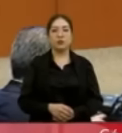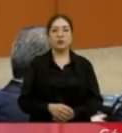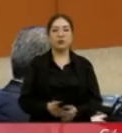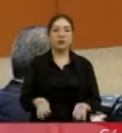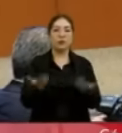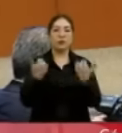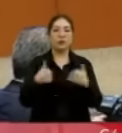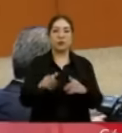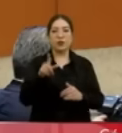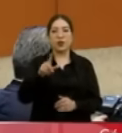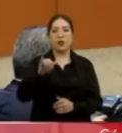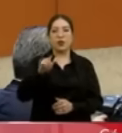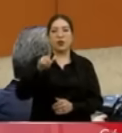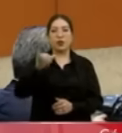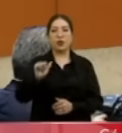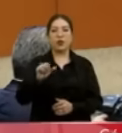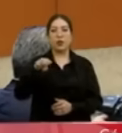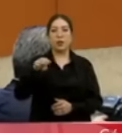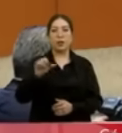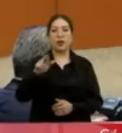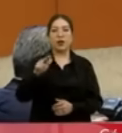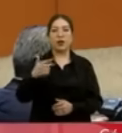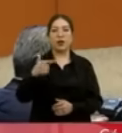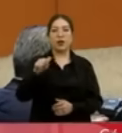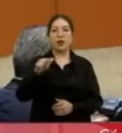Lilia Margarita Valdés Martínez.